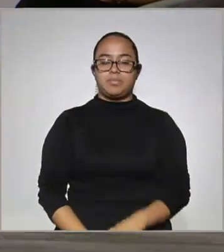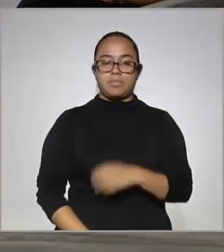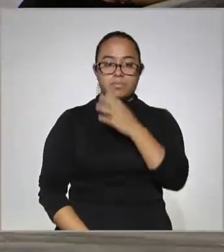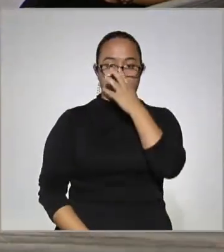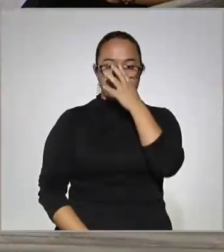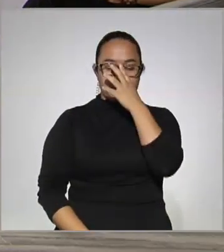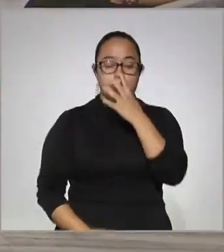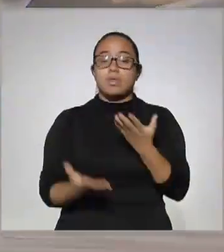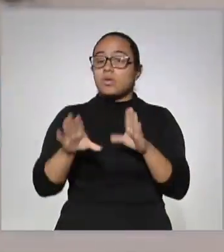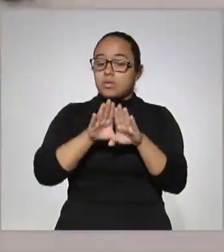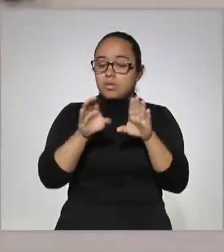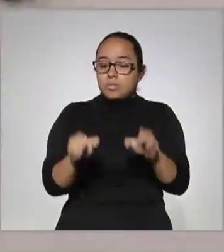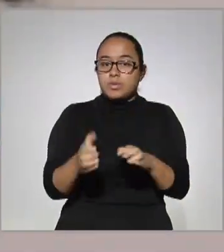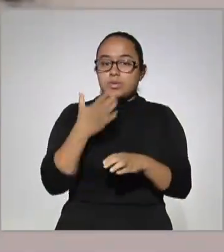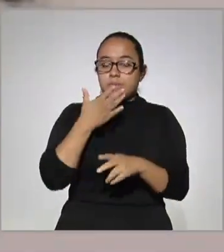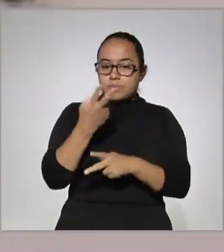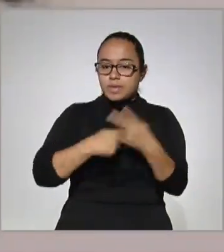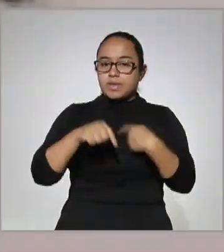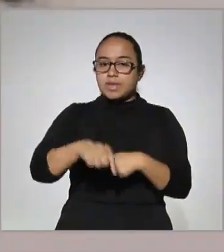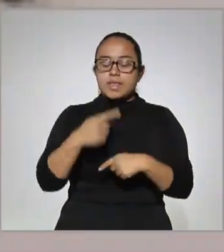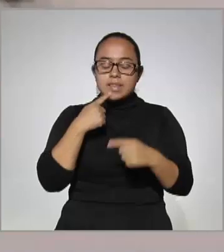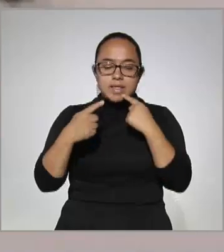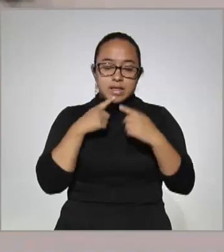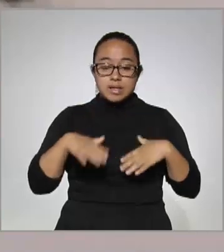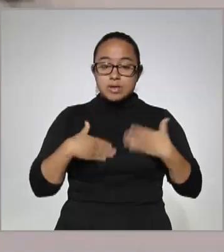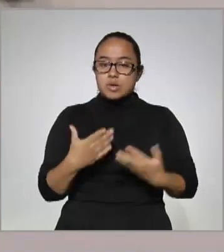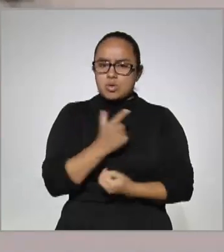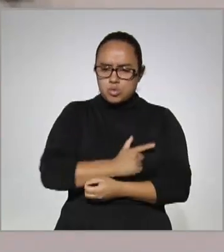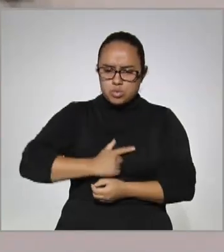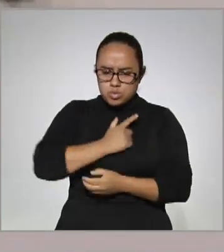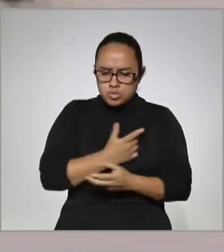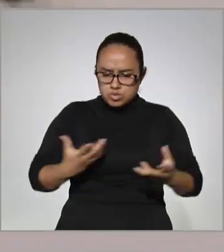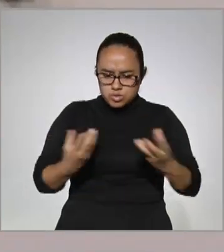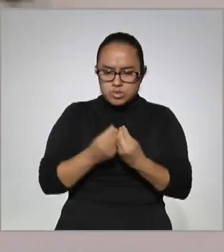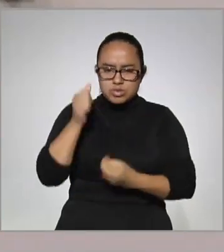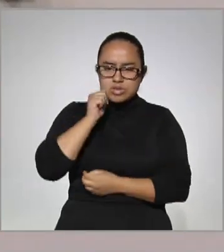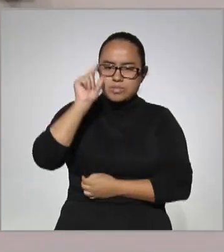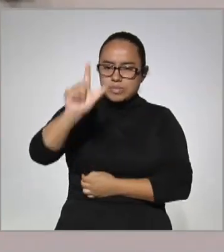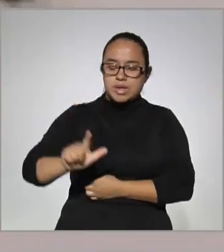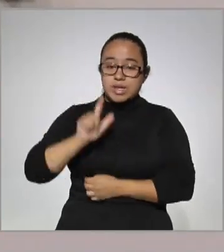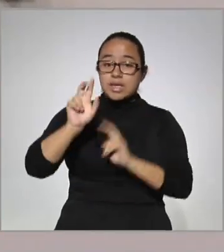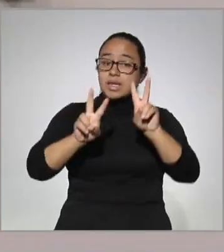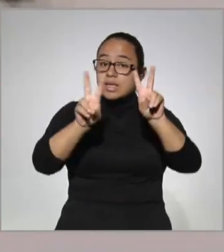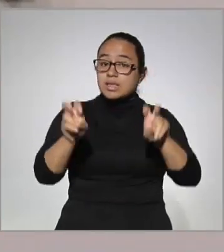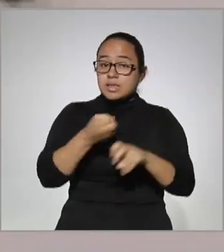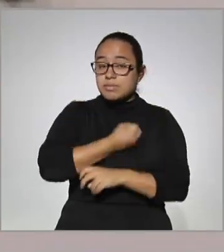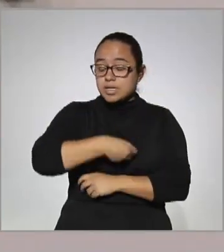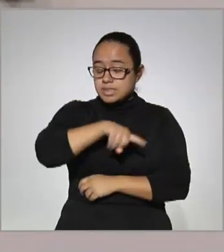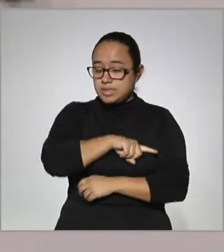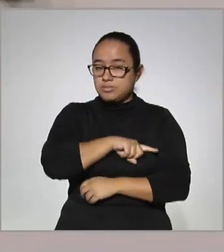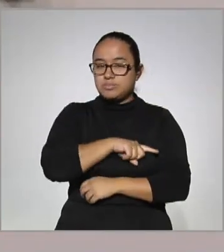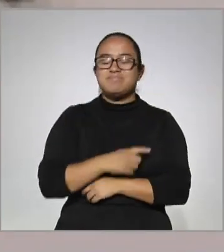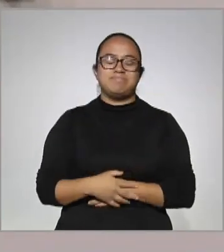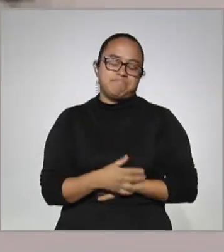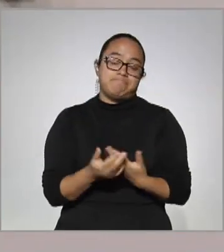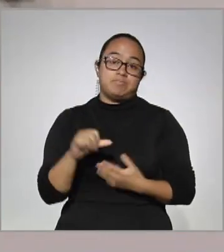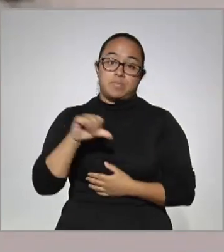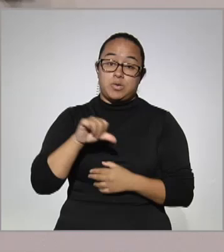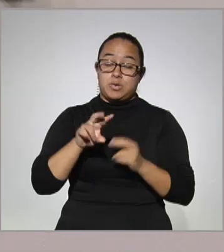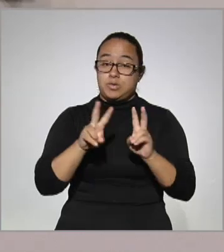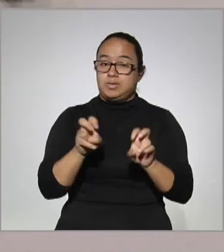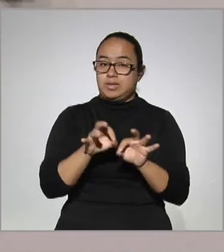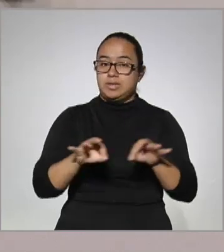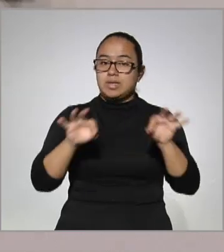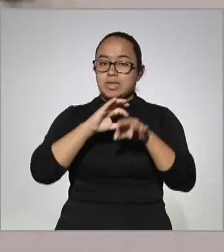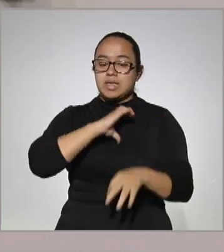¿Cómo están? Bienvenidos a Diálogos en Confianza. Es un gusto estar con ustedes como todos los lunes, platicando de salud en un tema muy importante el día de hoy,